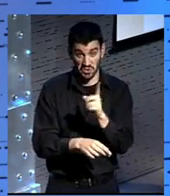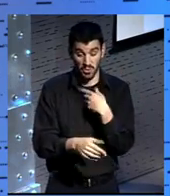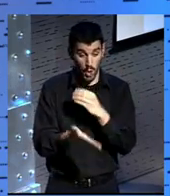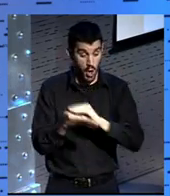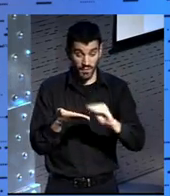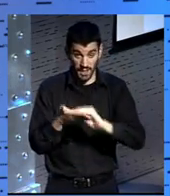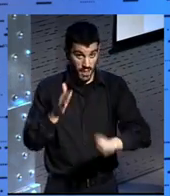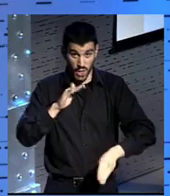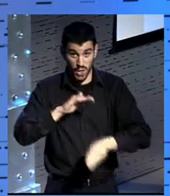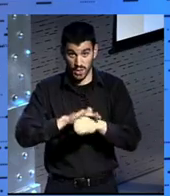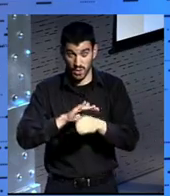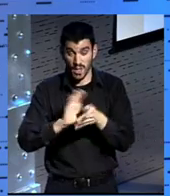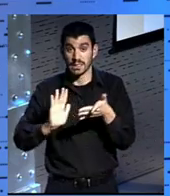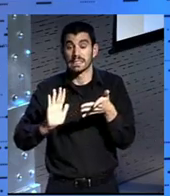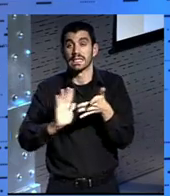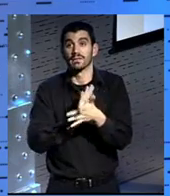seguir siendo